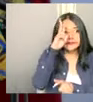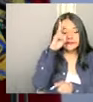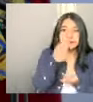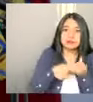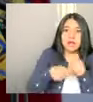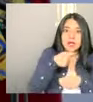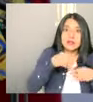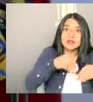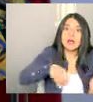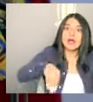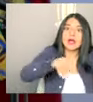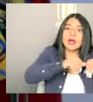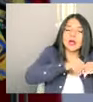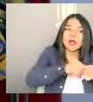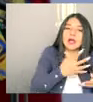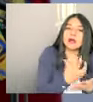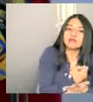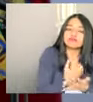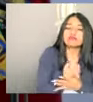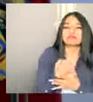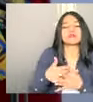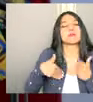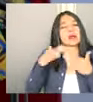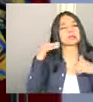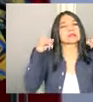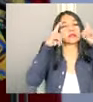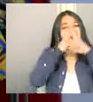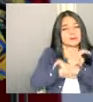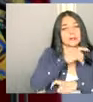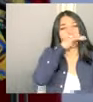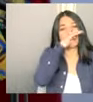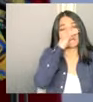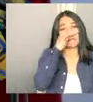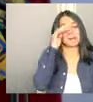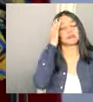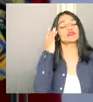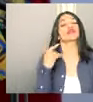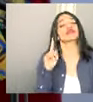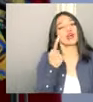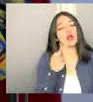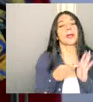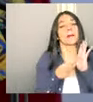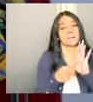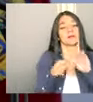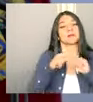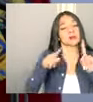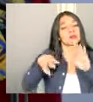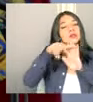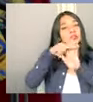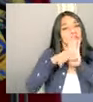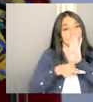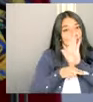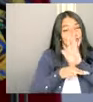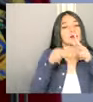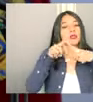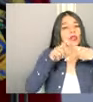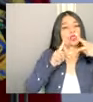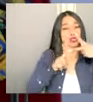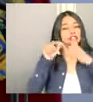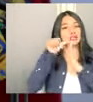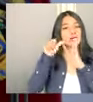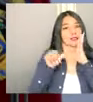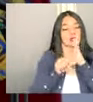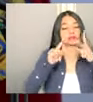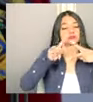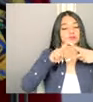eso, digamos, será mucho más compleja, pero a título nada más de ejemplificar, yo digo que esa ordenanza tendrá dos artículos. El primero para